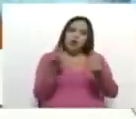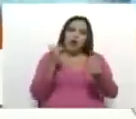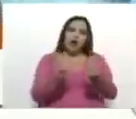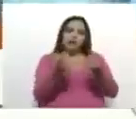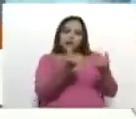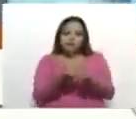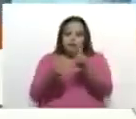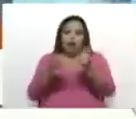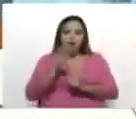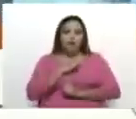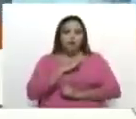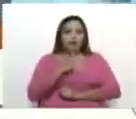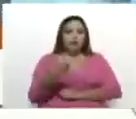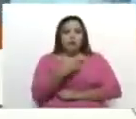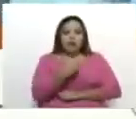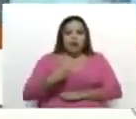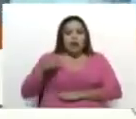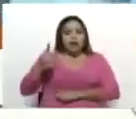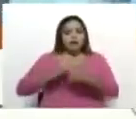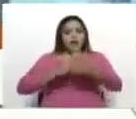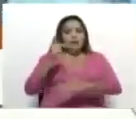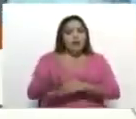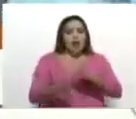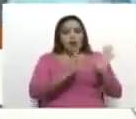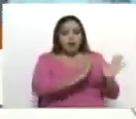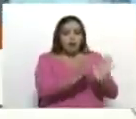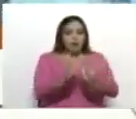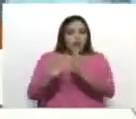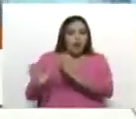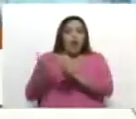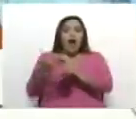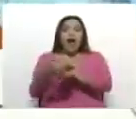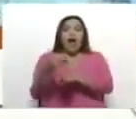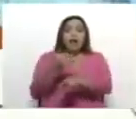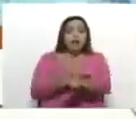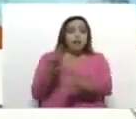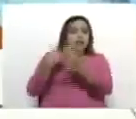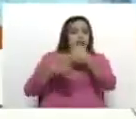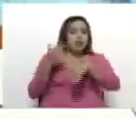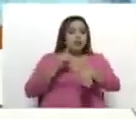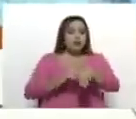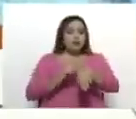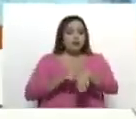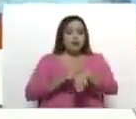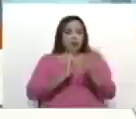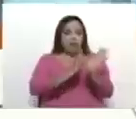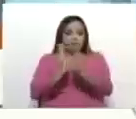les parezca fue un plan orquestado con mucho tiempo de anticipación